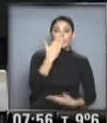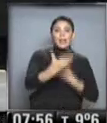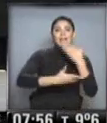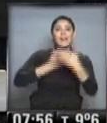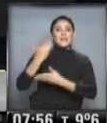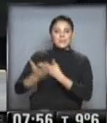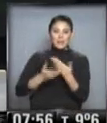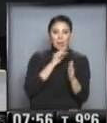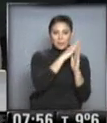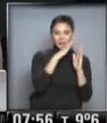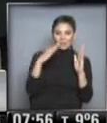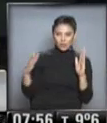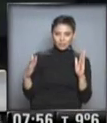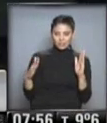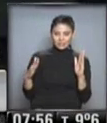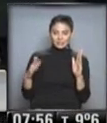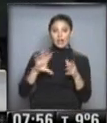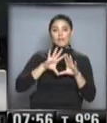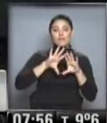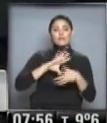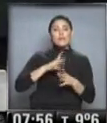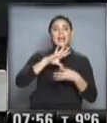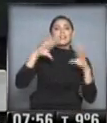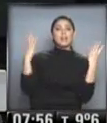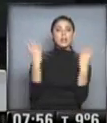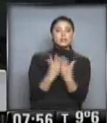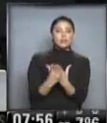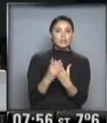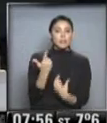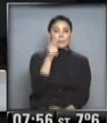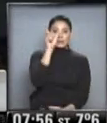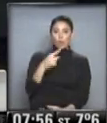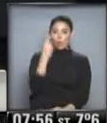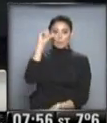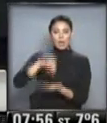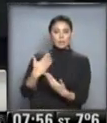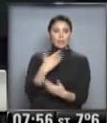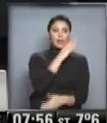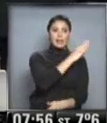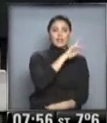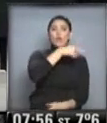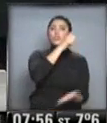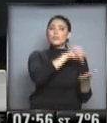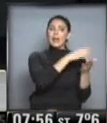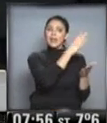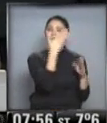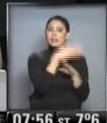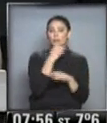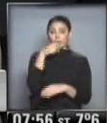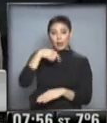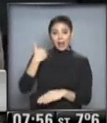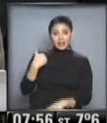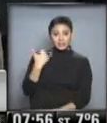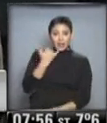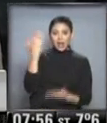intercambio entre bibliotecas y a nivel internacional, y el que una persona de un país pueda acceder a una biblioteca de otro país. Por ejemplo, desde Argentina, que